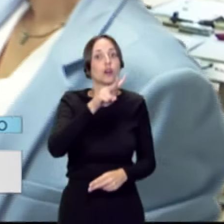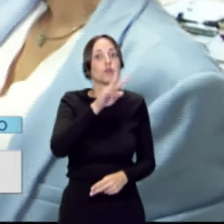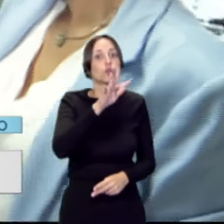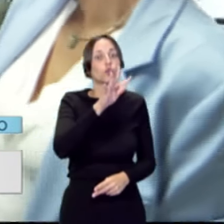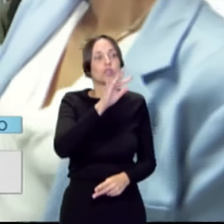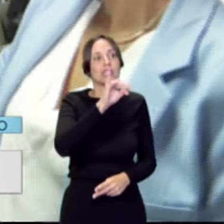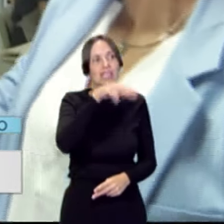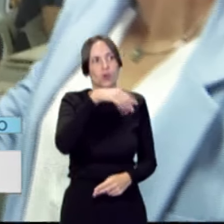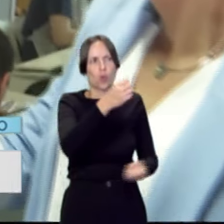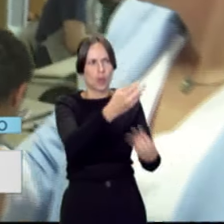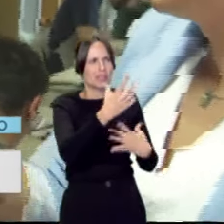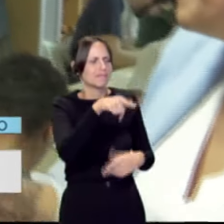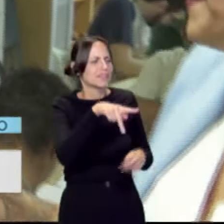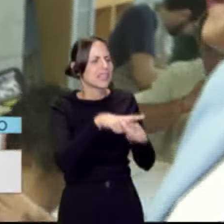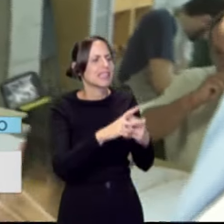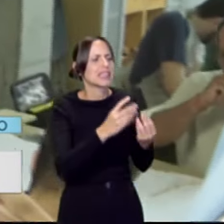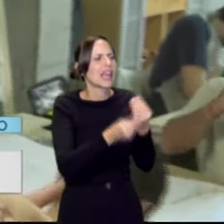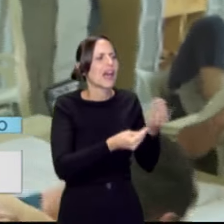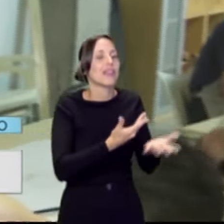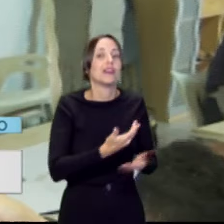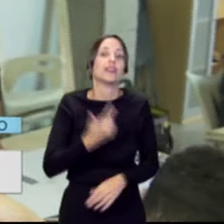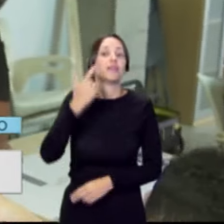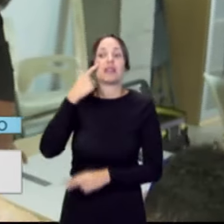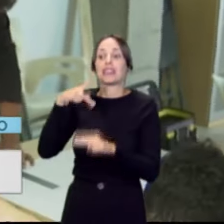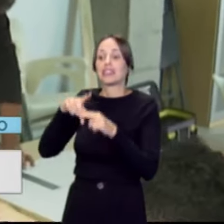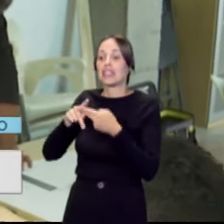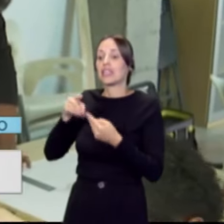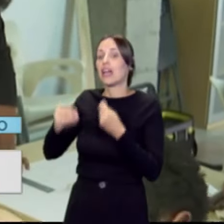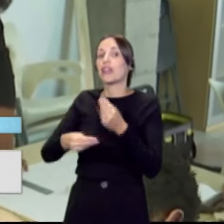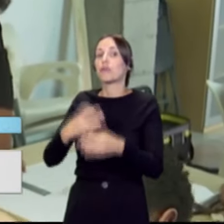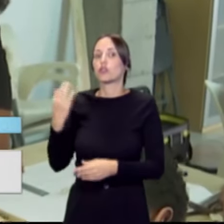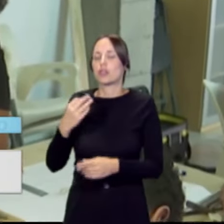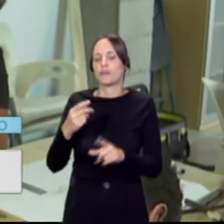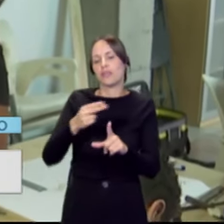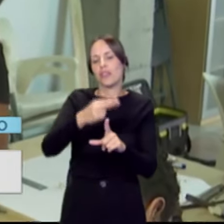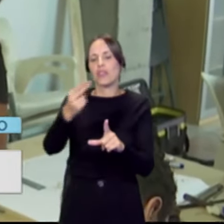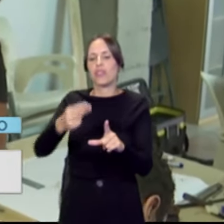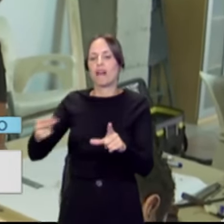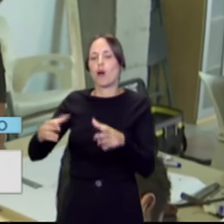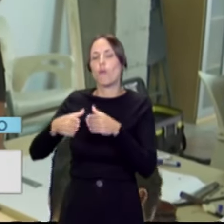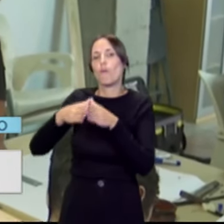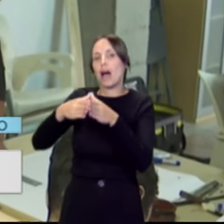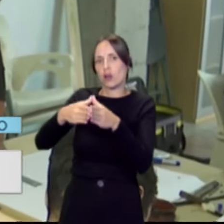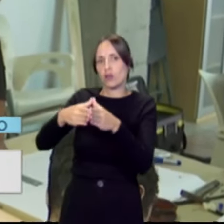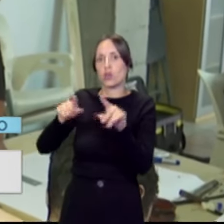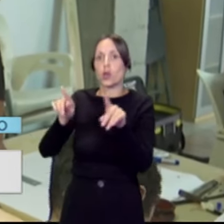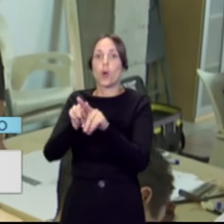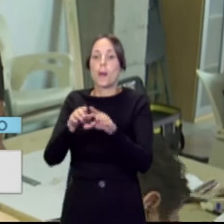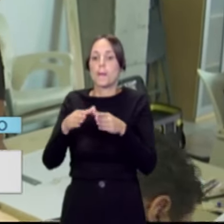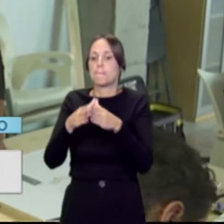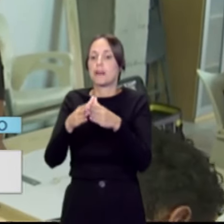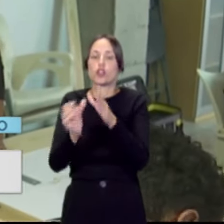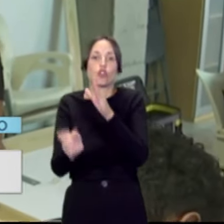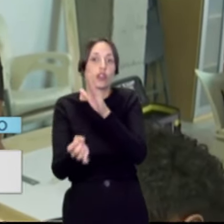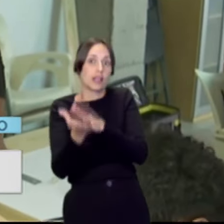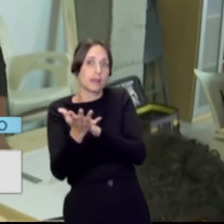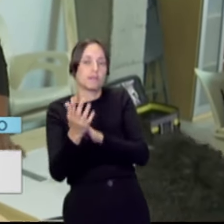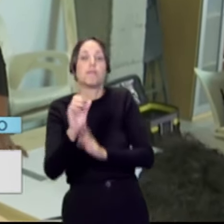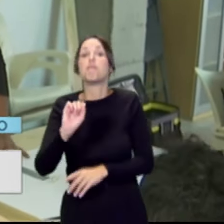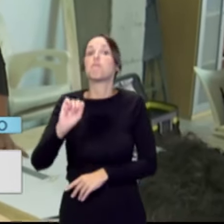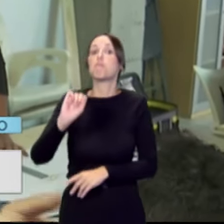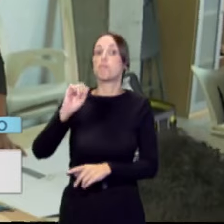días. Bueno, aquí lo que estamos haciendo en este taller es trazar un barco, empezar el principio de un barco, que sería el nacimiento del barco, que es trazar el barco.